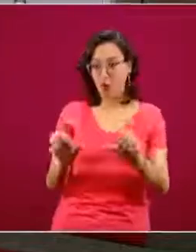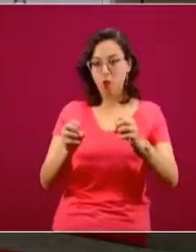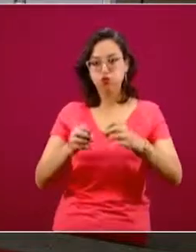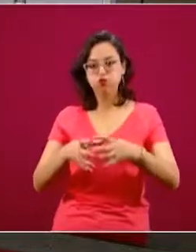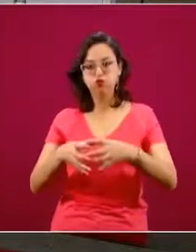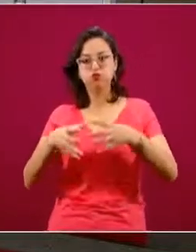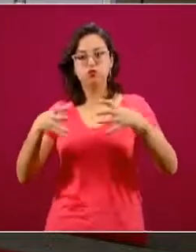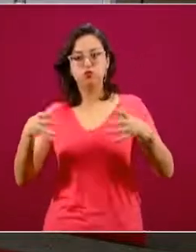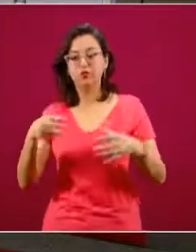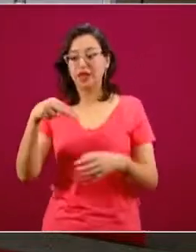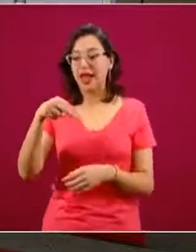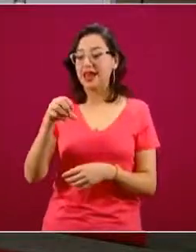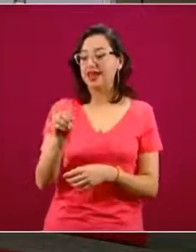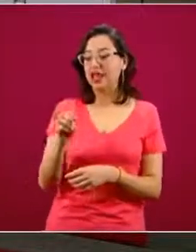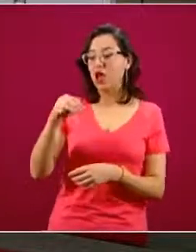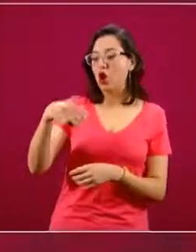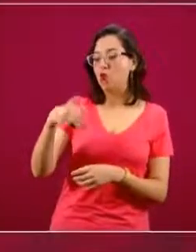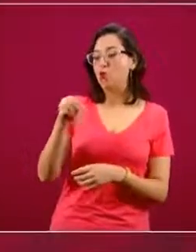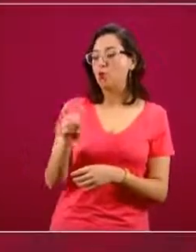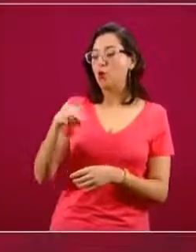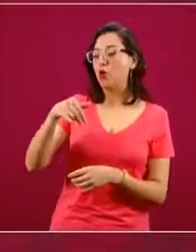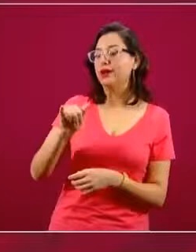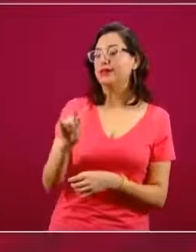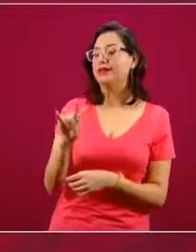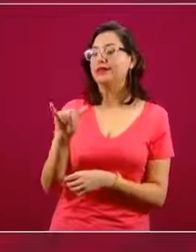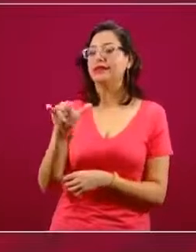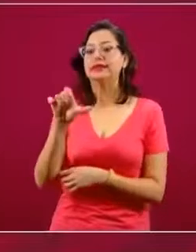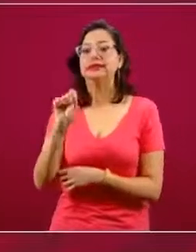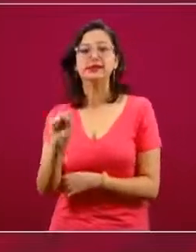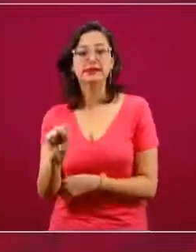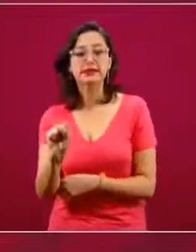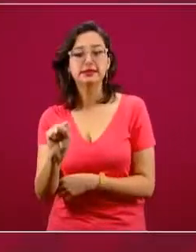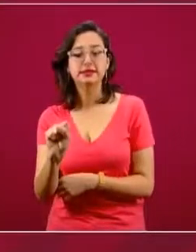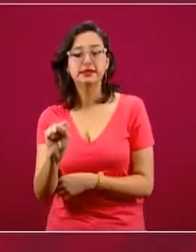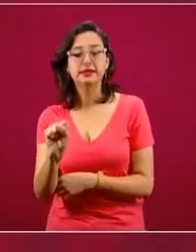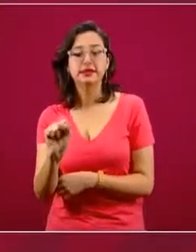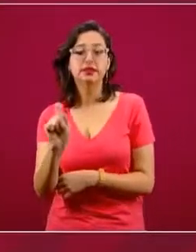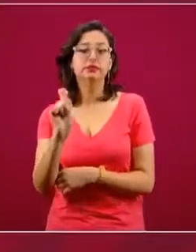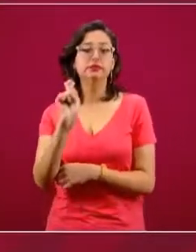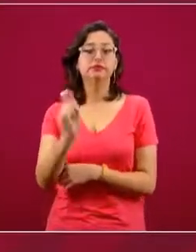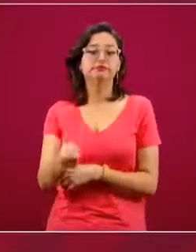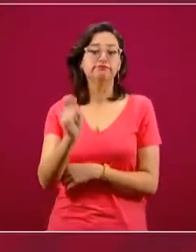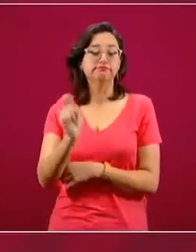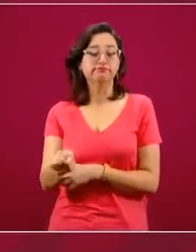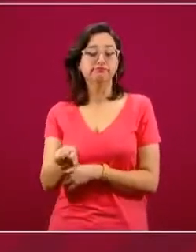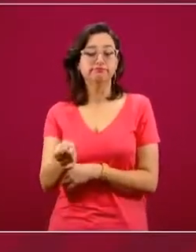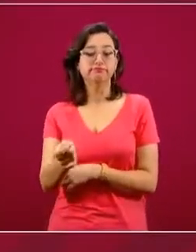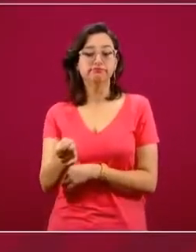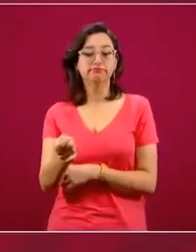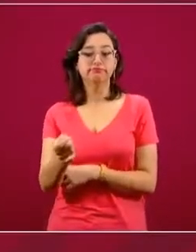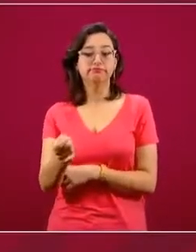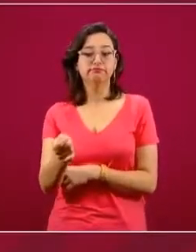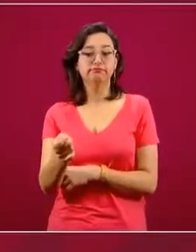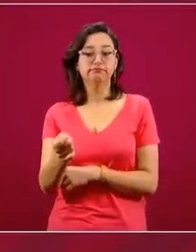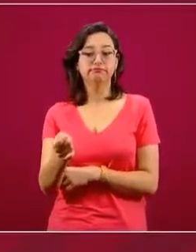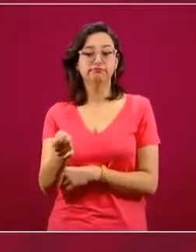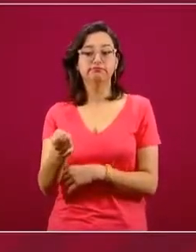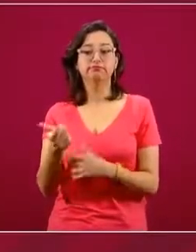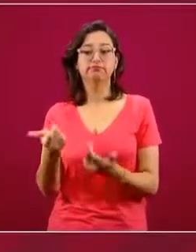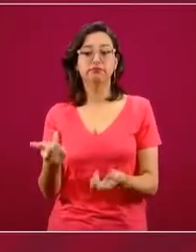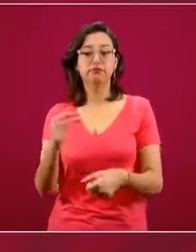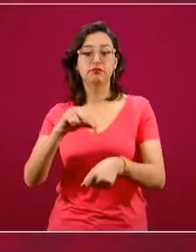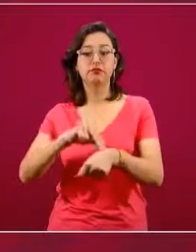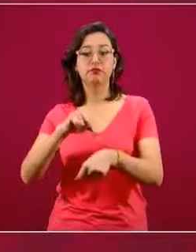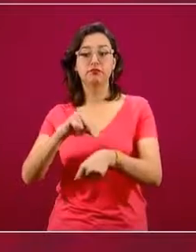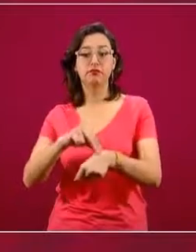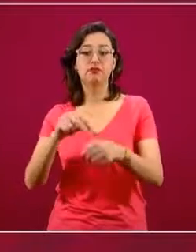llaman neumonitis. Itis en general es un sufijo de la terminología médica que quiere